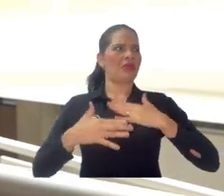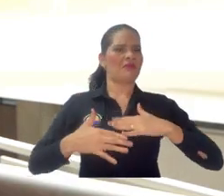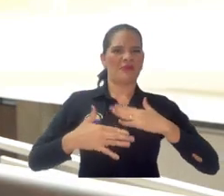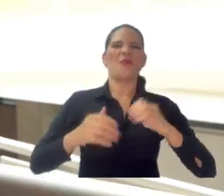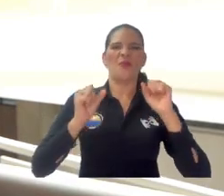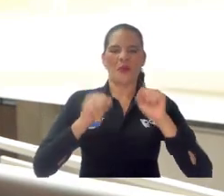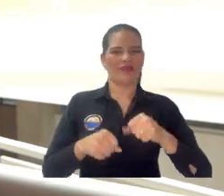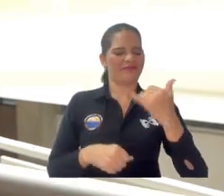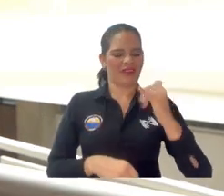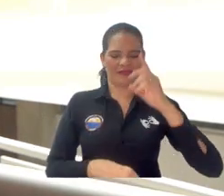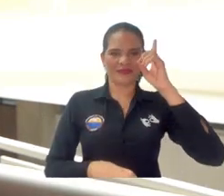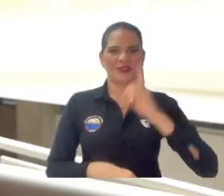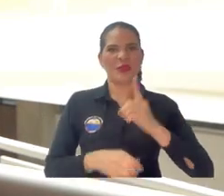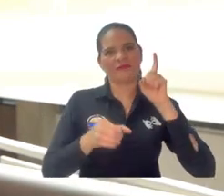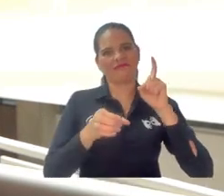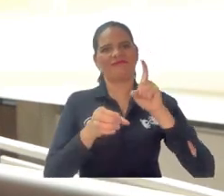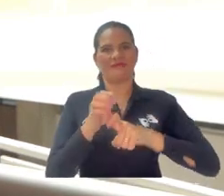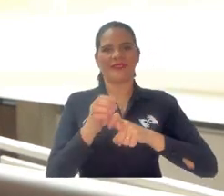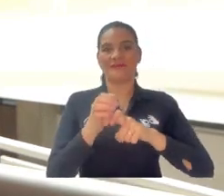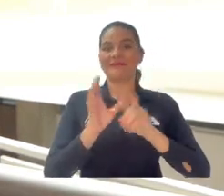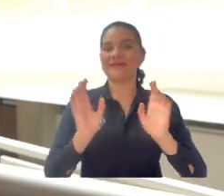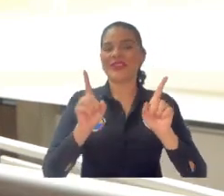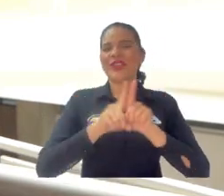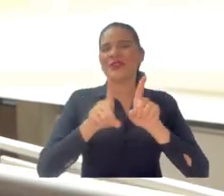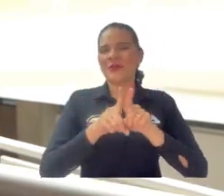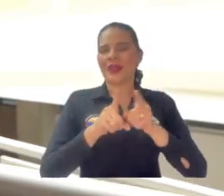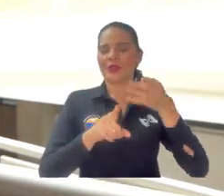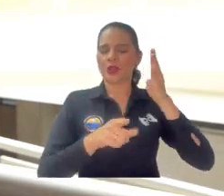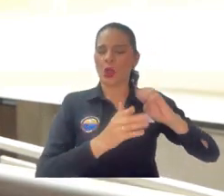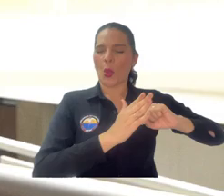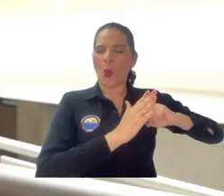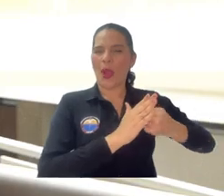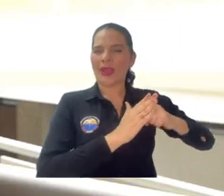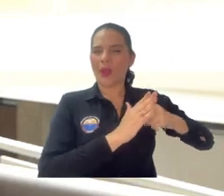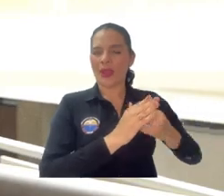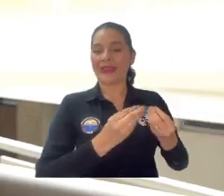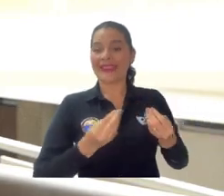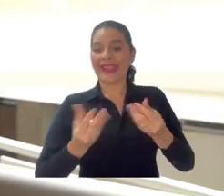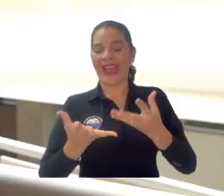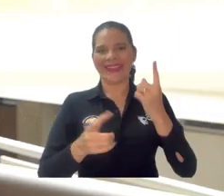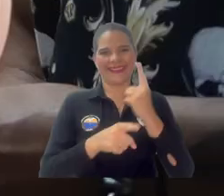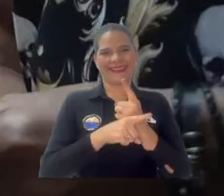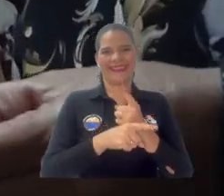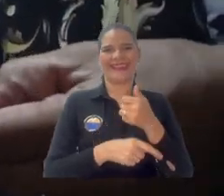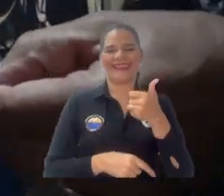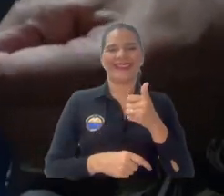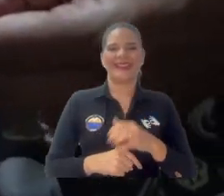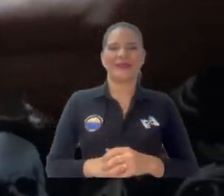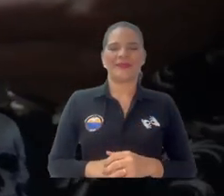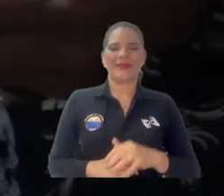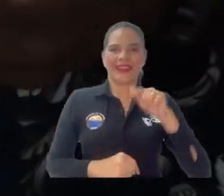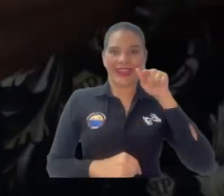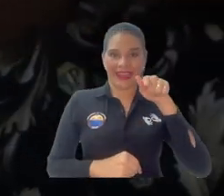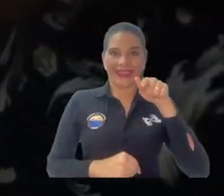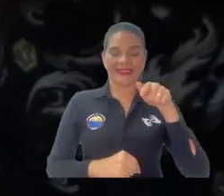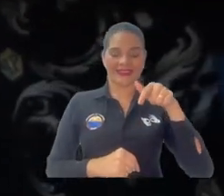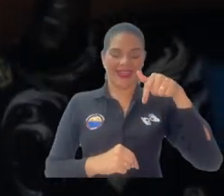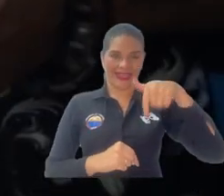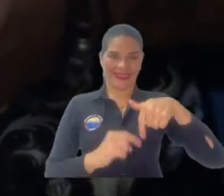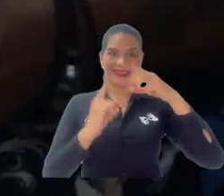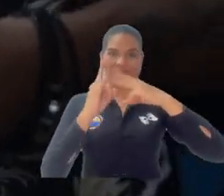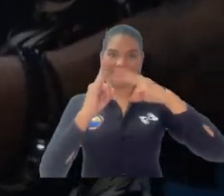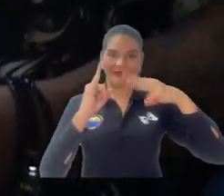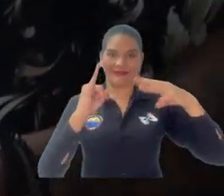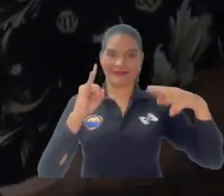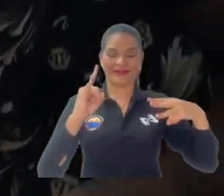fue. Y sí, las cosas llegan y te guardan. Como dice el dicho, lo que es para uno es para uno. Con esta historia,